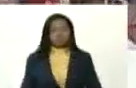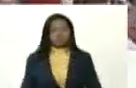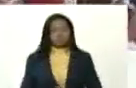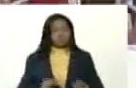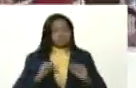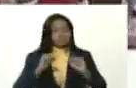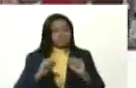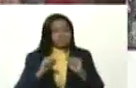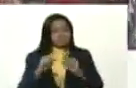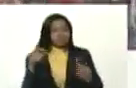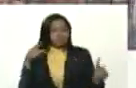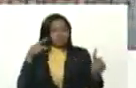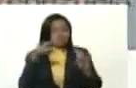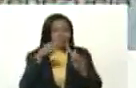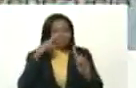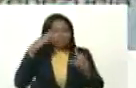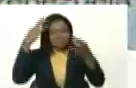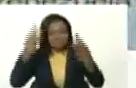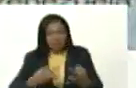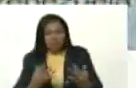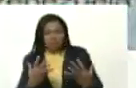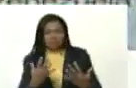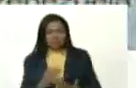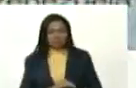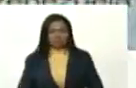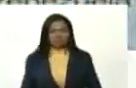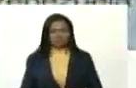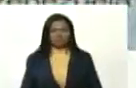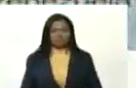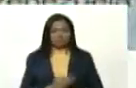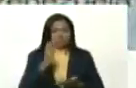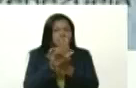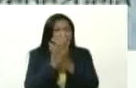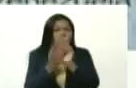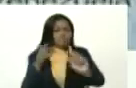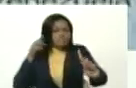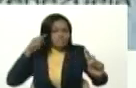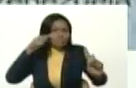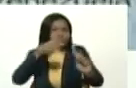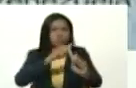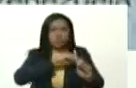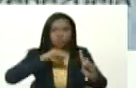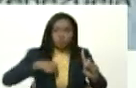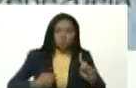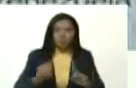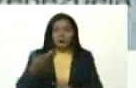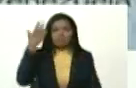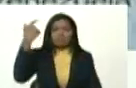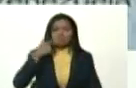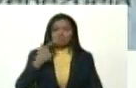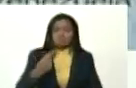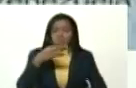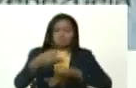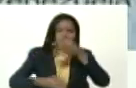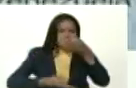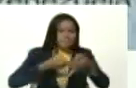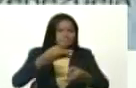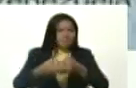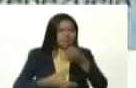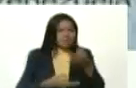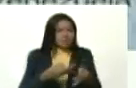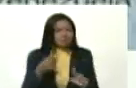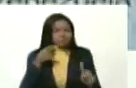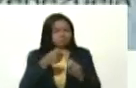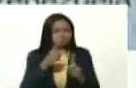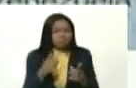avanzando en la dirección correcta. Siempre avanzando en la dirección correcta. Ayer lo dije, a